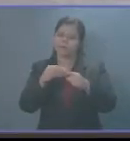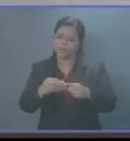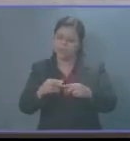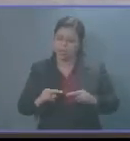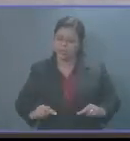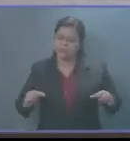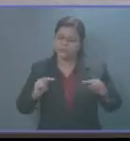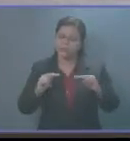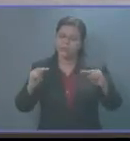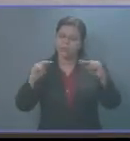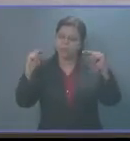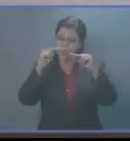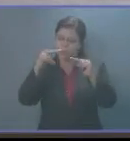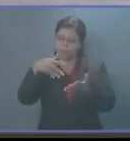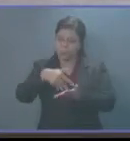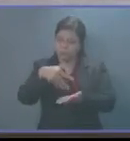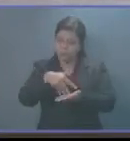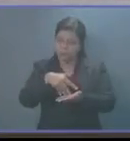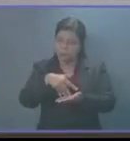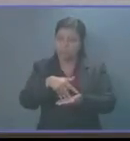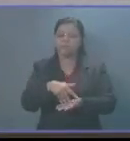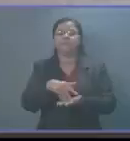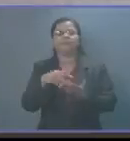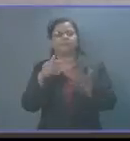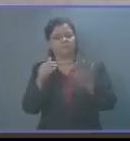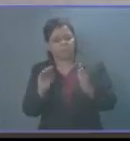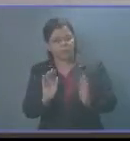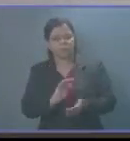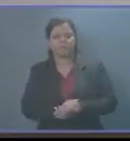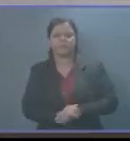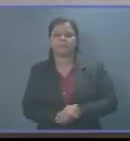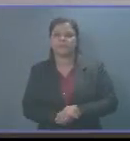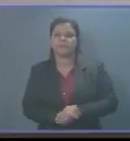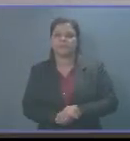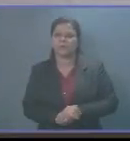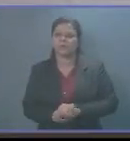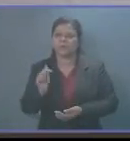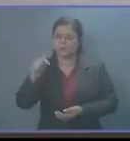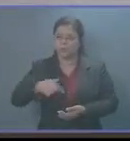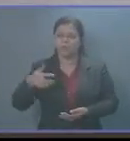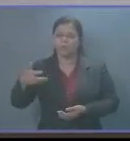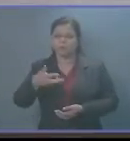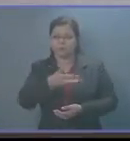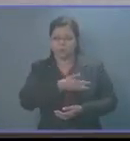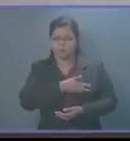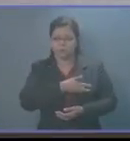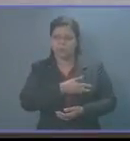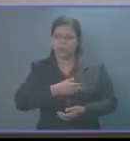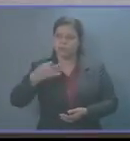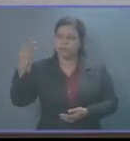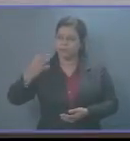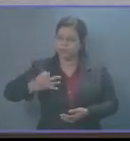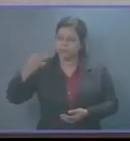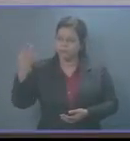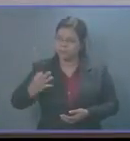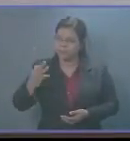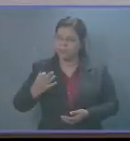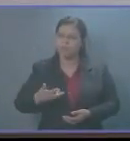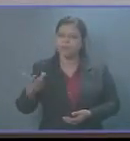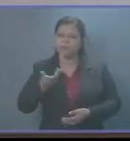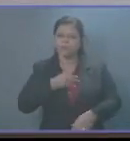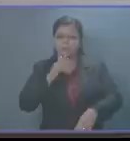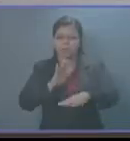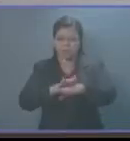para el municipio de Chalchuapa, surge acá la necesidad de invitarle al